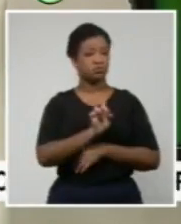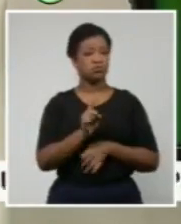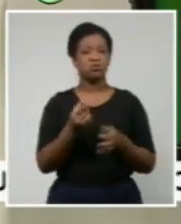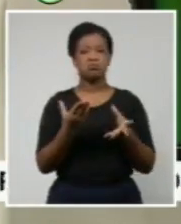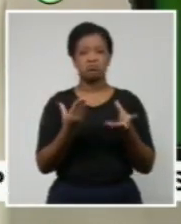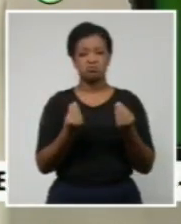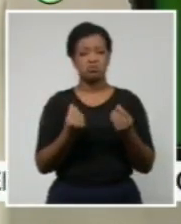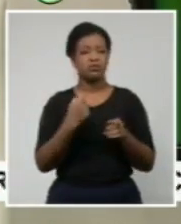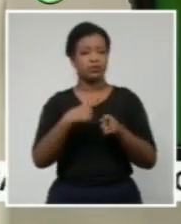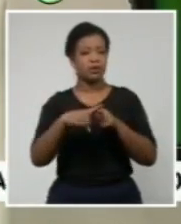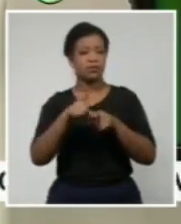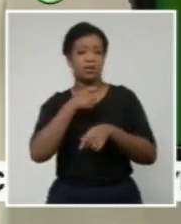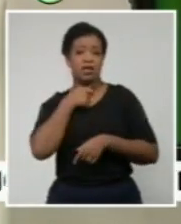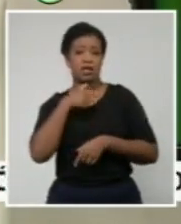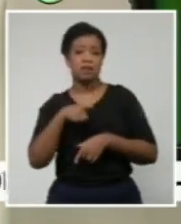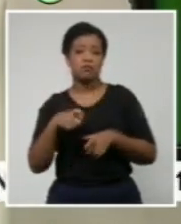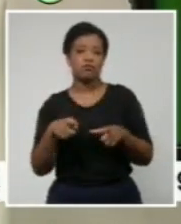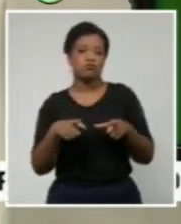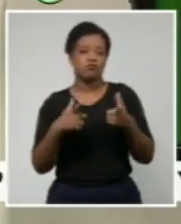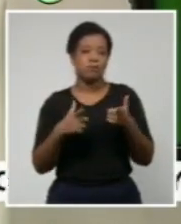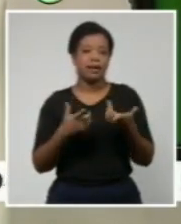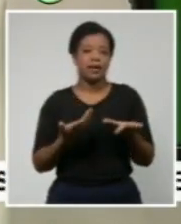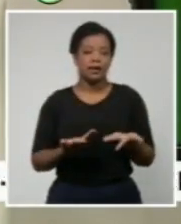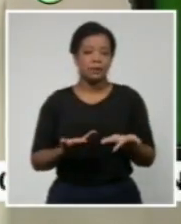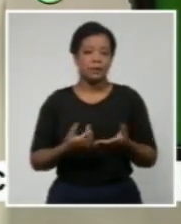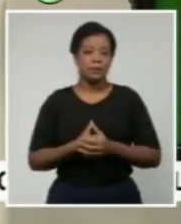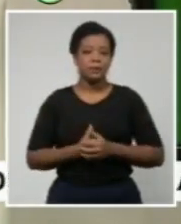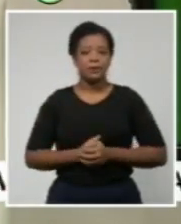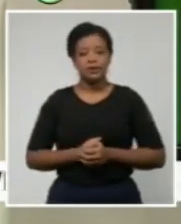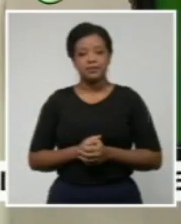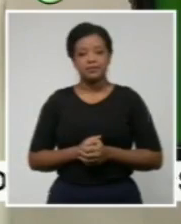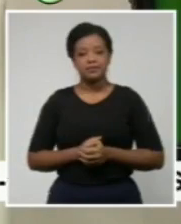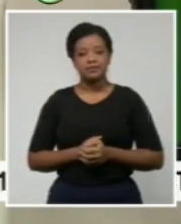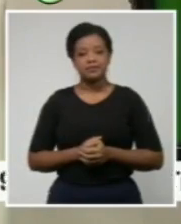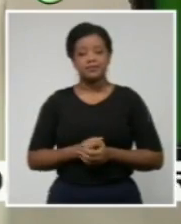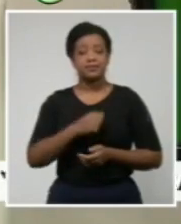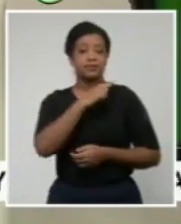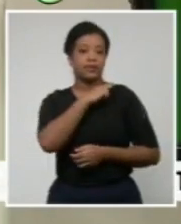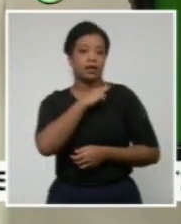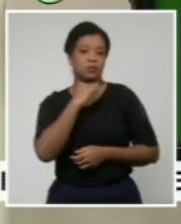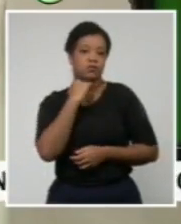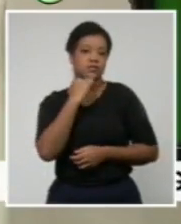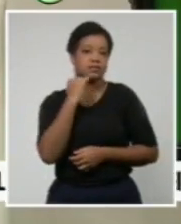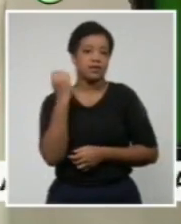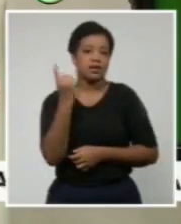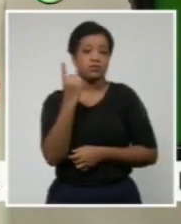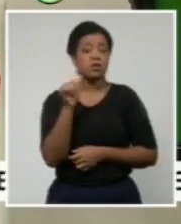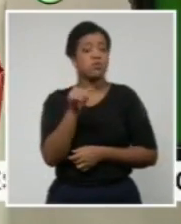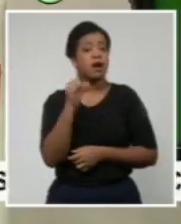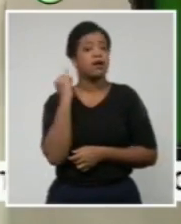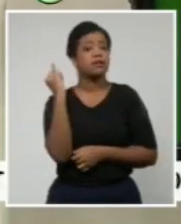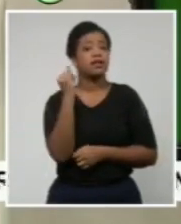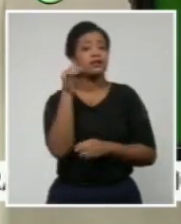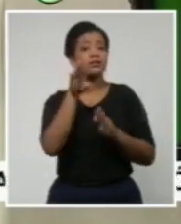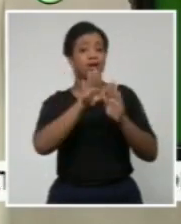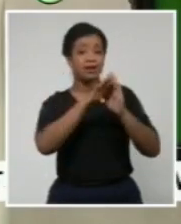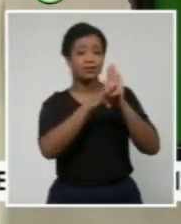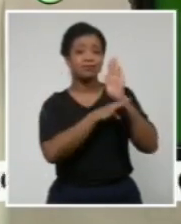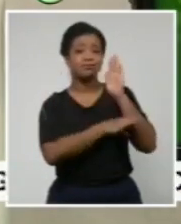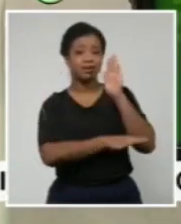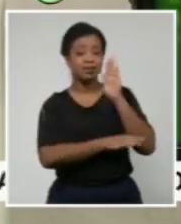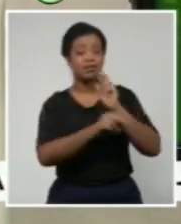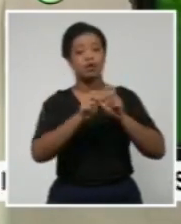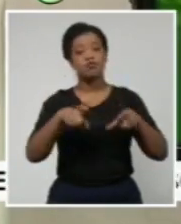importar, sino que hay que cumplir determinados requerimientos ante autoridades nacionales e internacionales competentes y cumplir